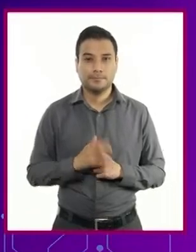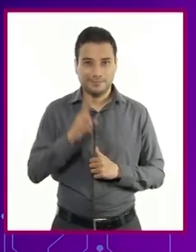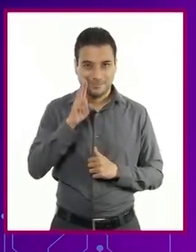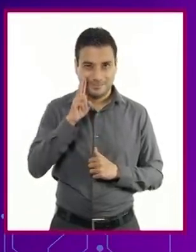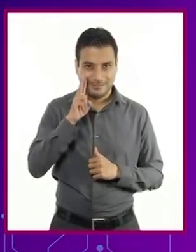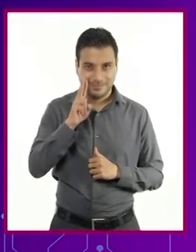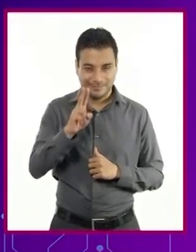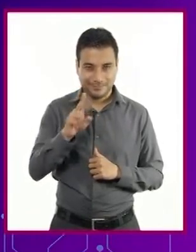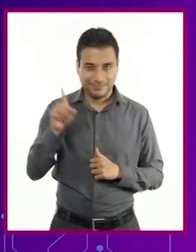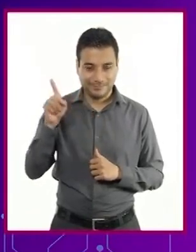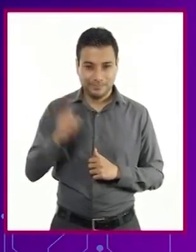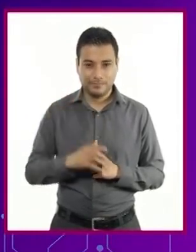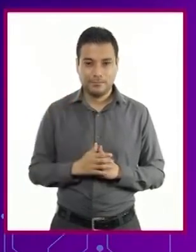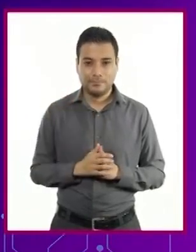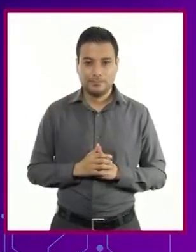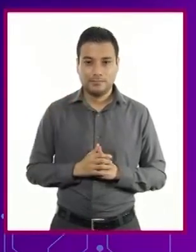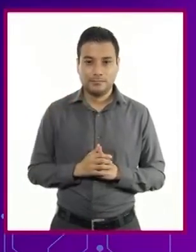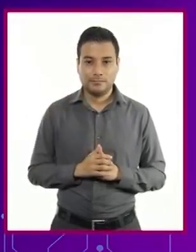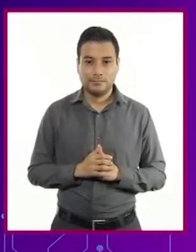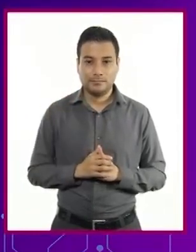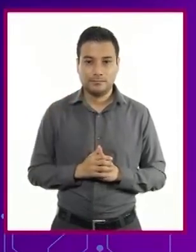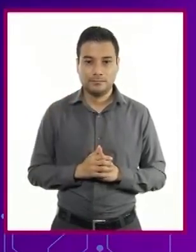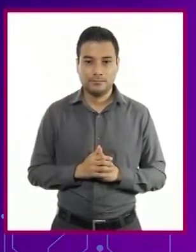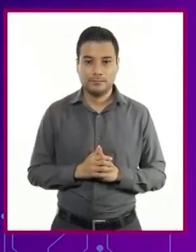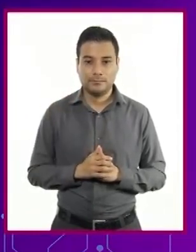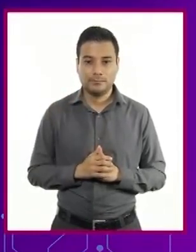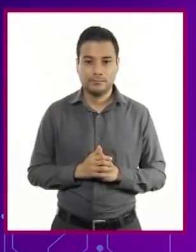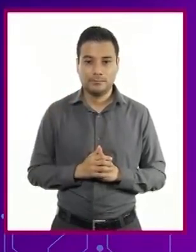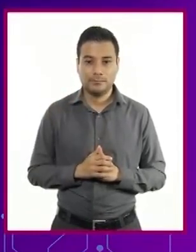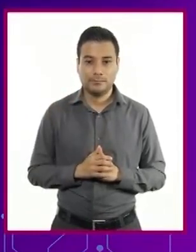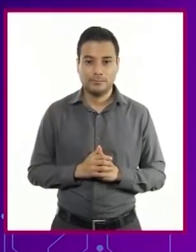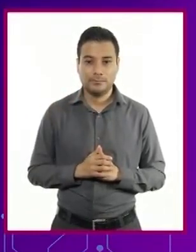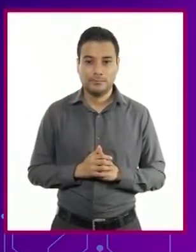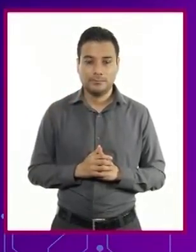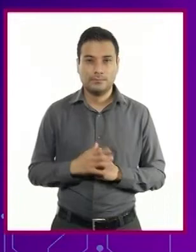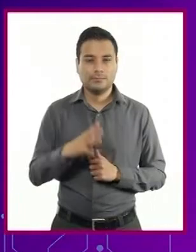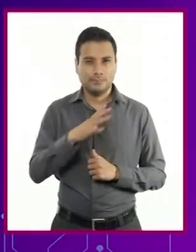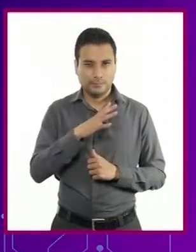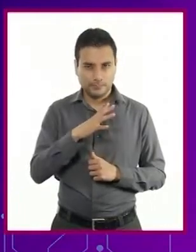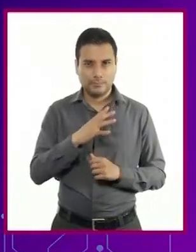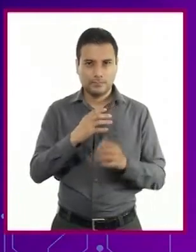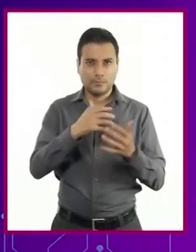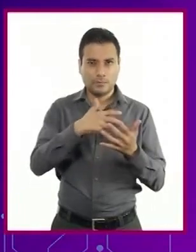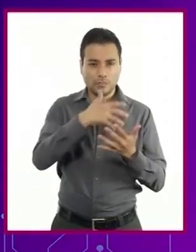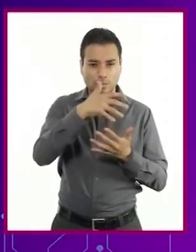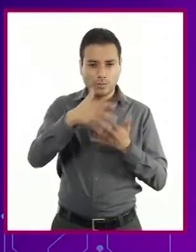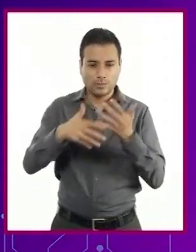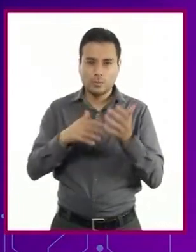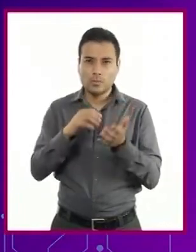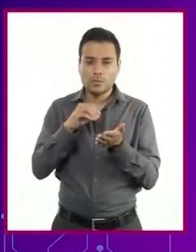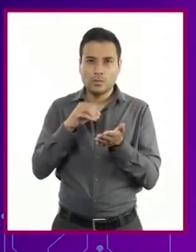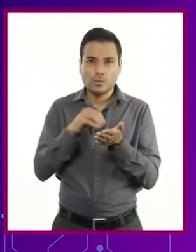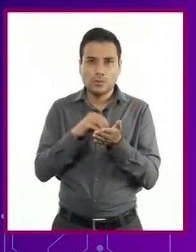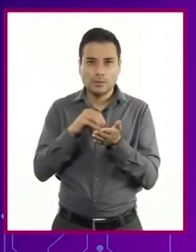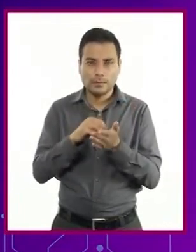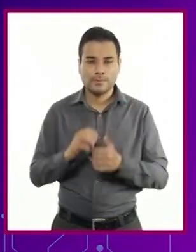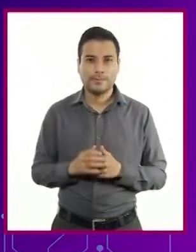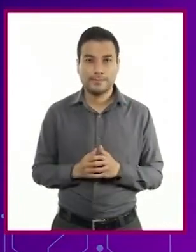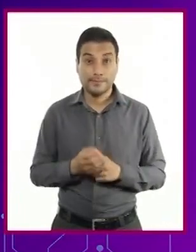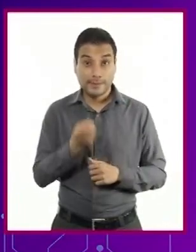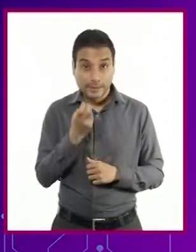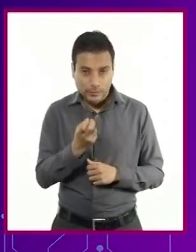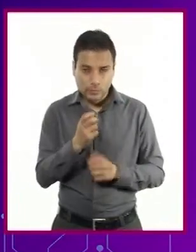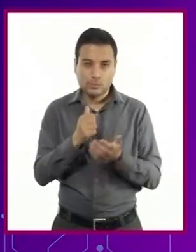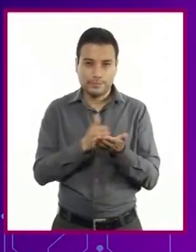que nuestro florero tiene un poco de humo todavía debido al producto del carbón, que es lo que pasa en la